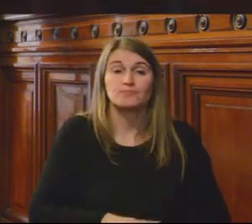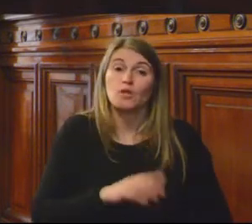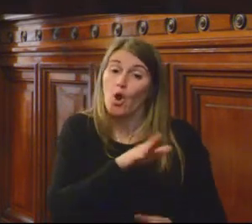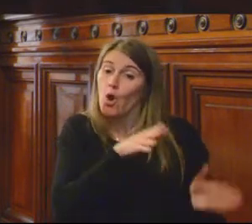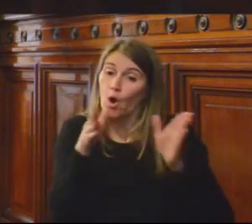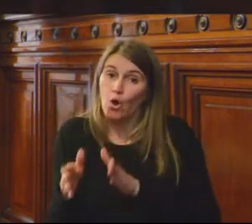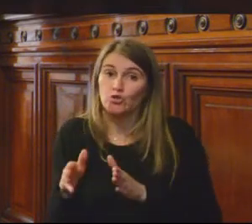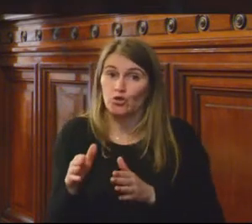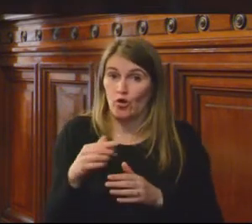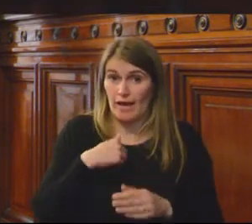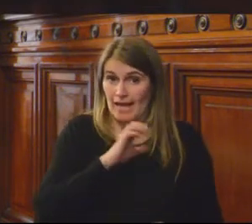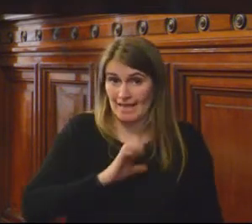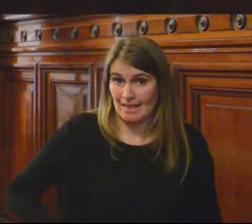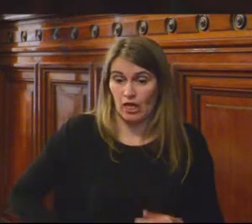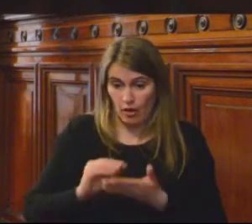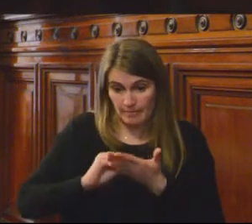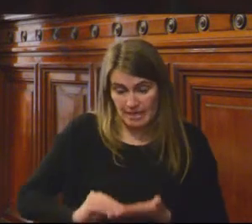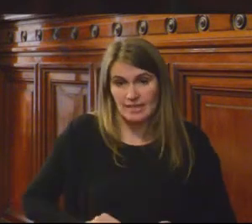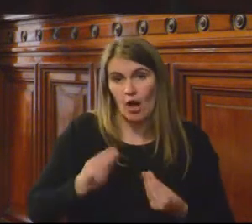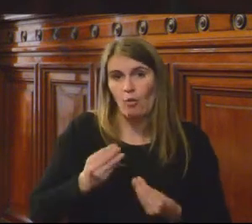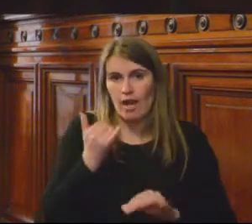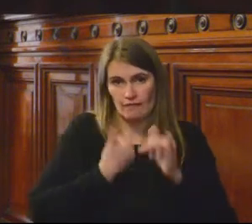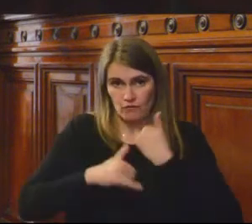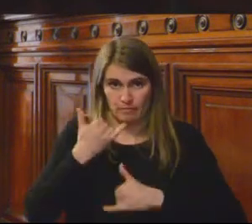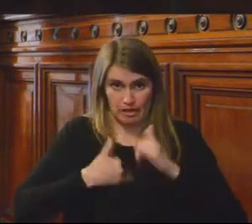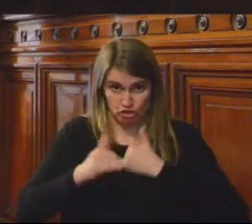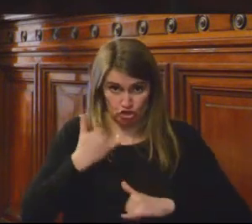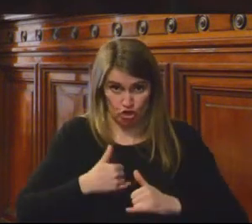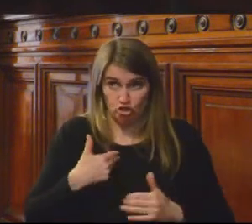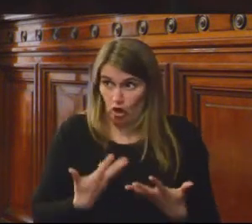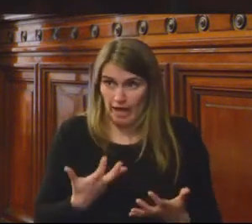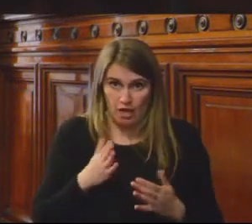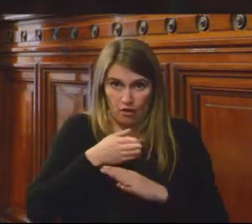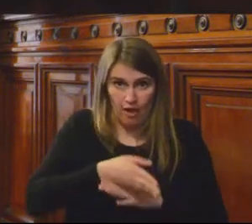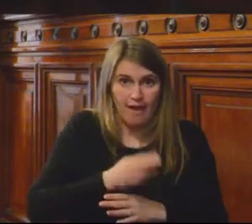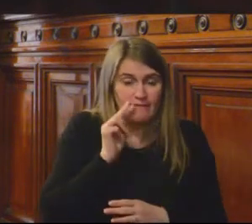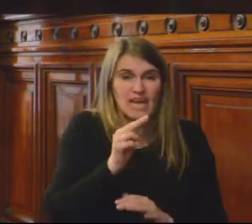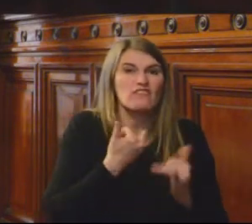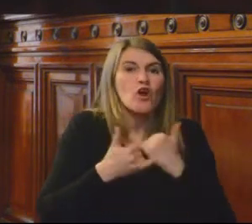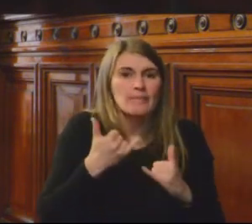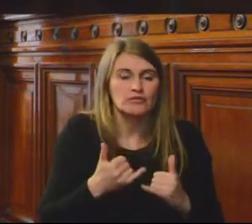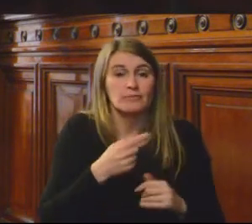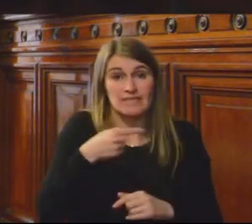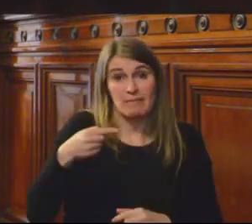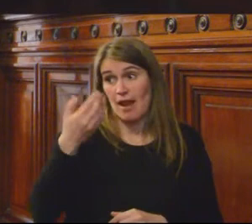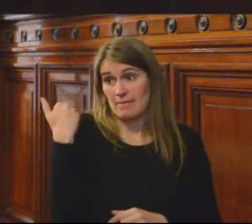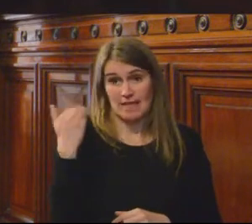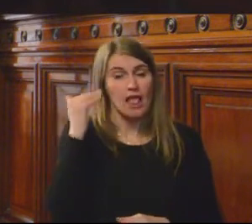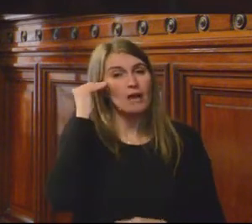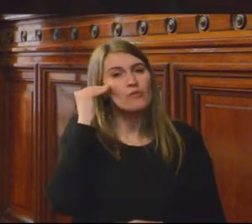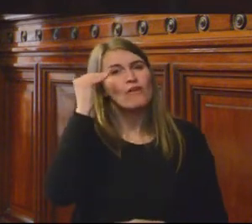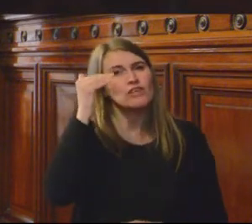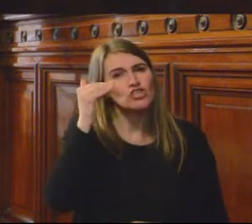cuál es la información que yo puedo acceder, está llegando a unos extremos francamente inaceptables. Por ejemplo, la semana pasada un profesor, Simón